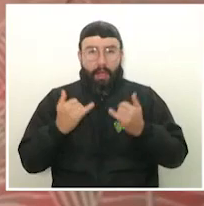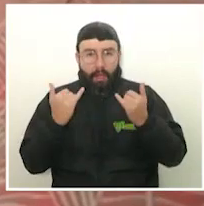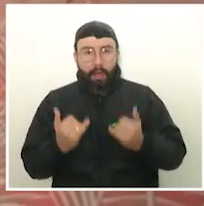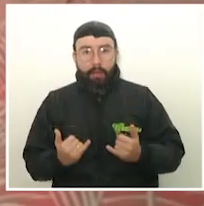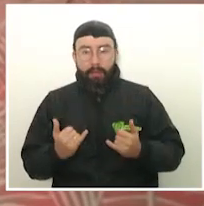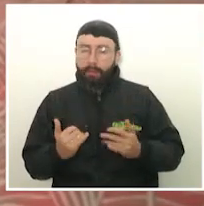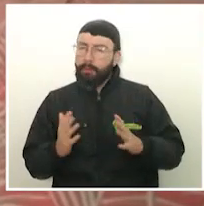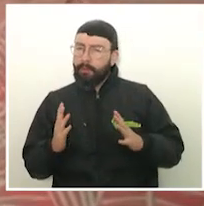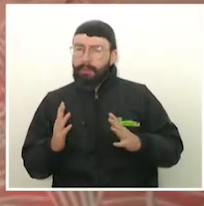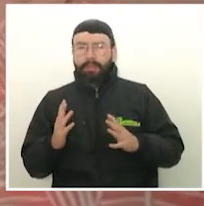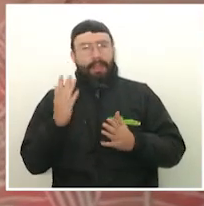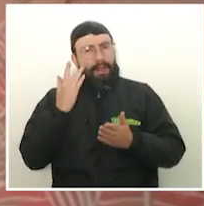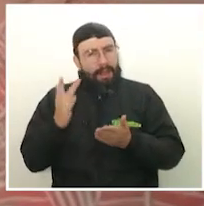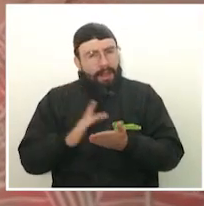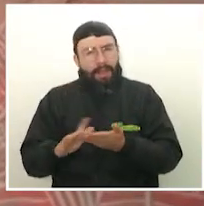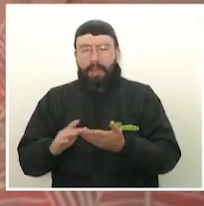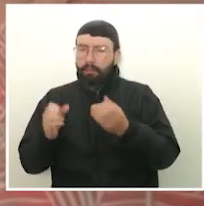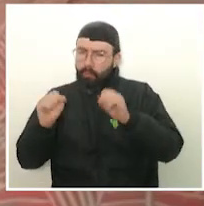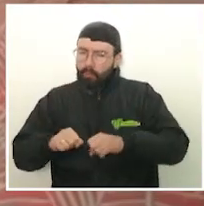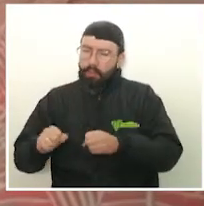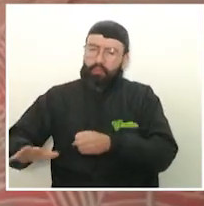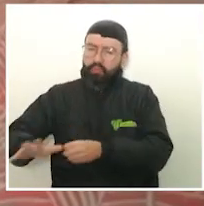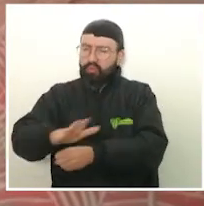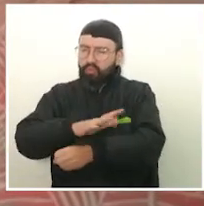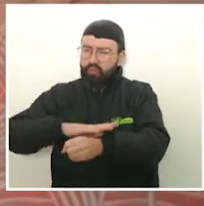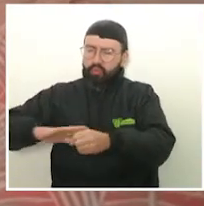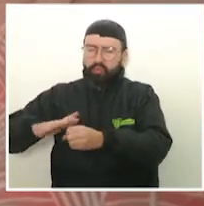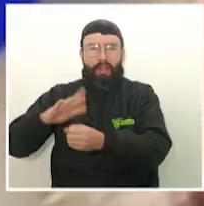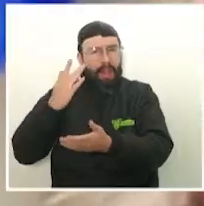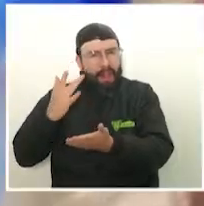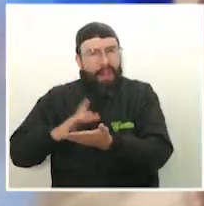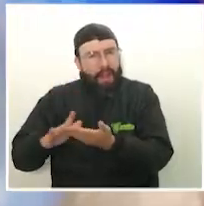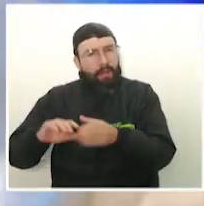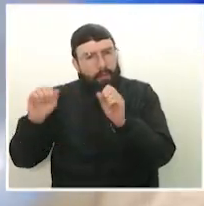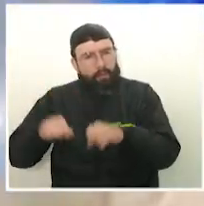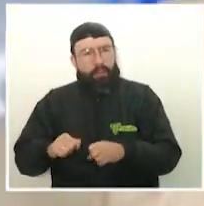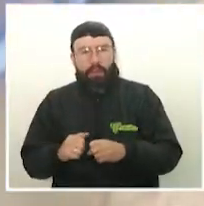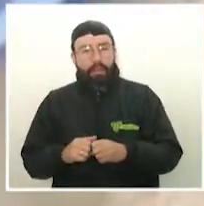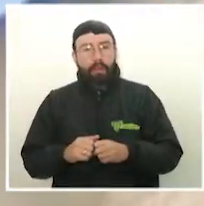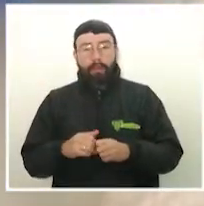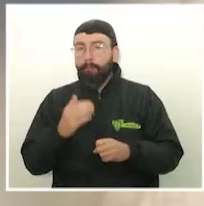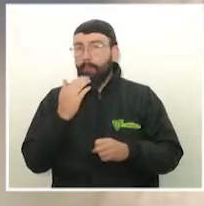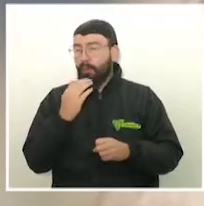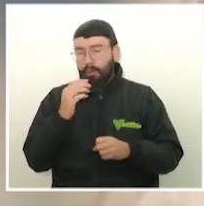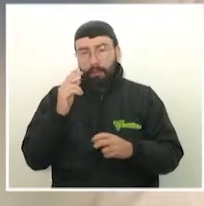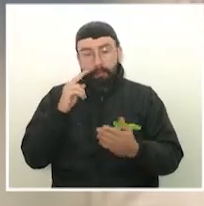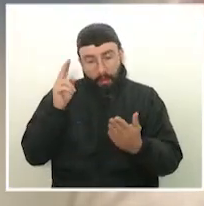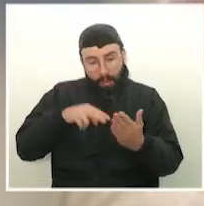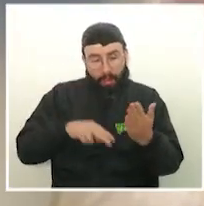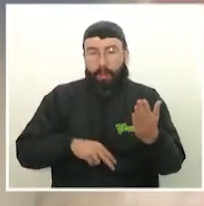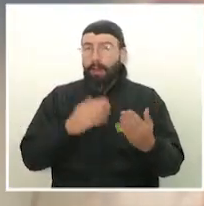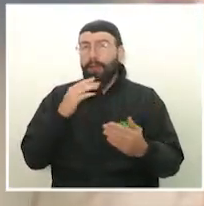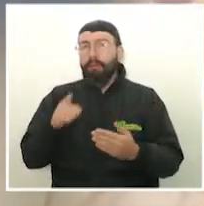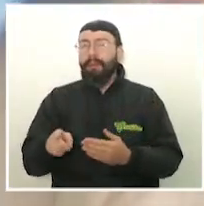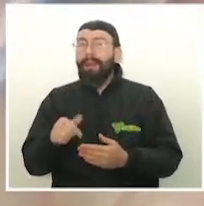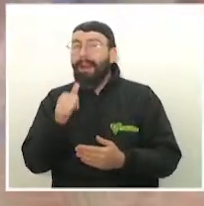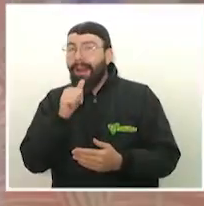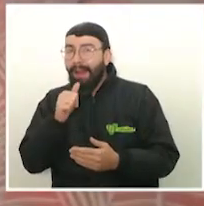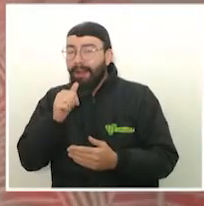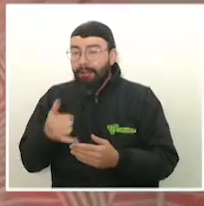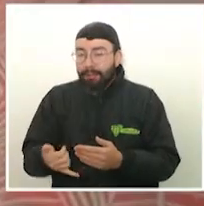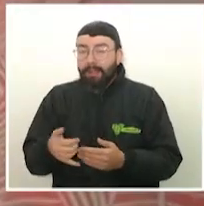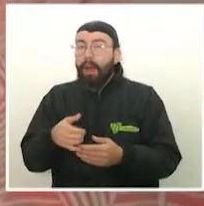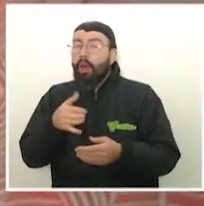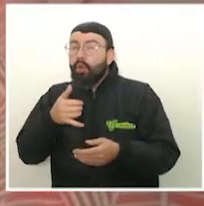de descontaminar el medio ambiente. Leamos un poquito. Cuando ustedes toman botellas con agua,